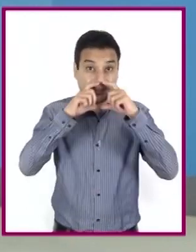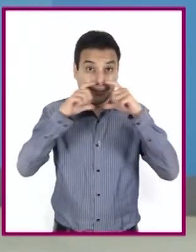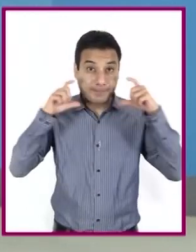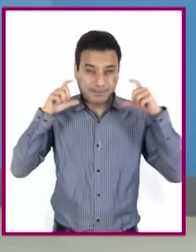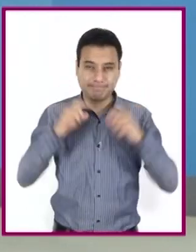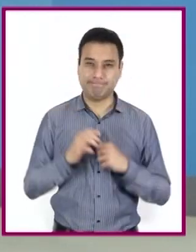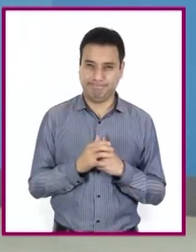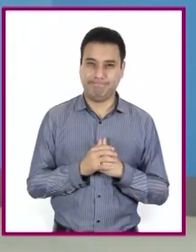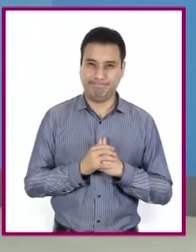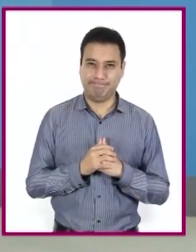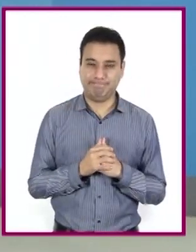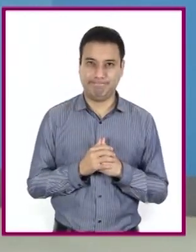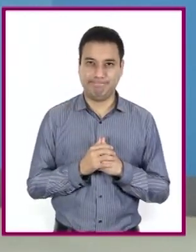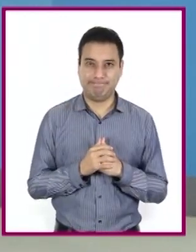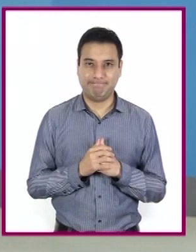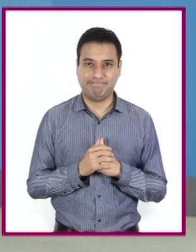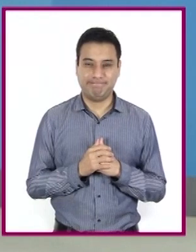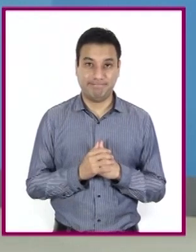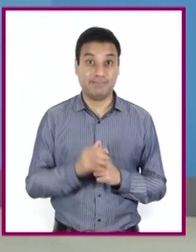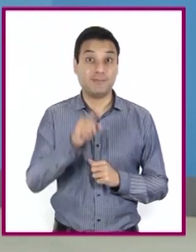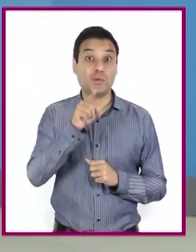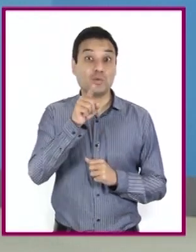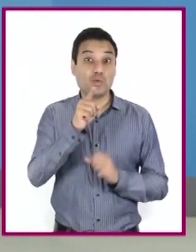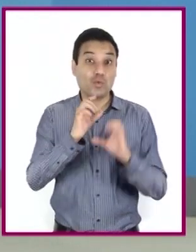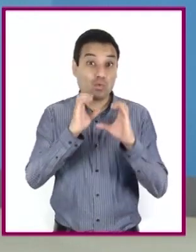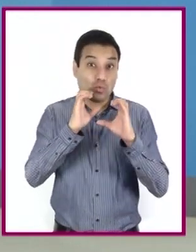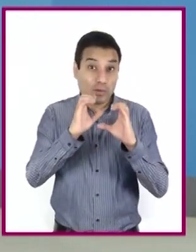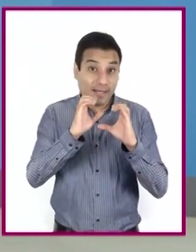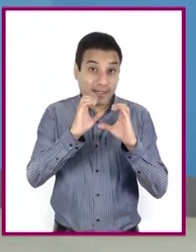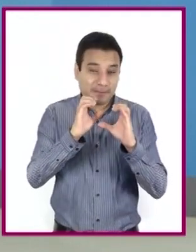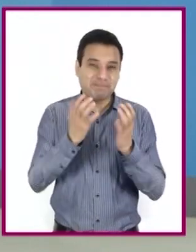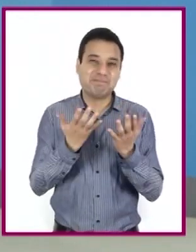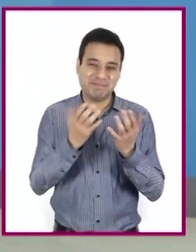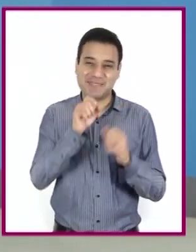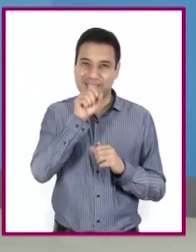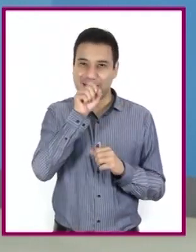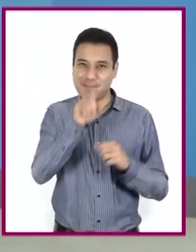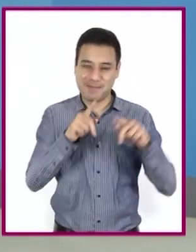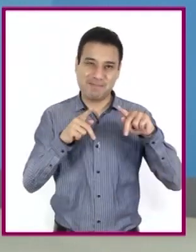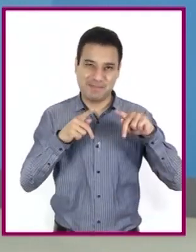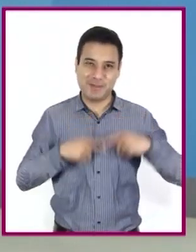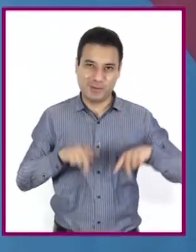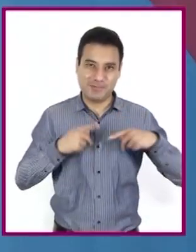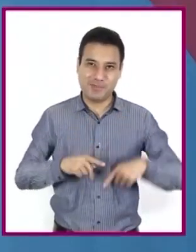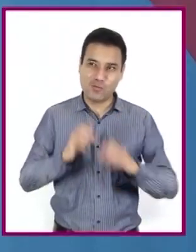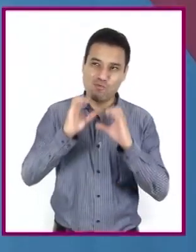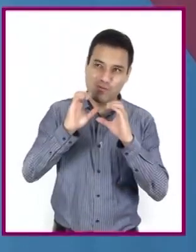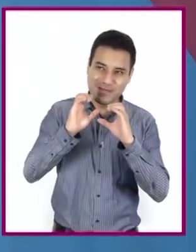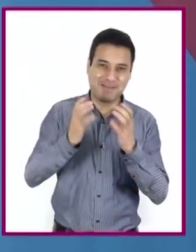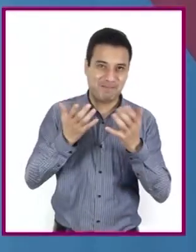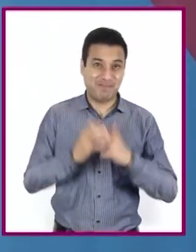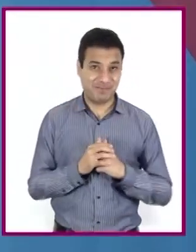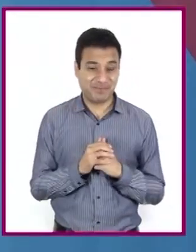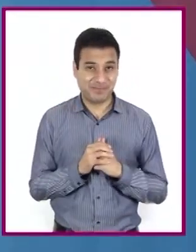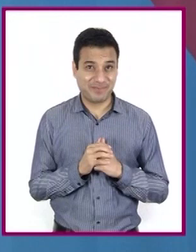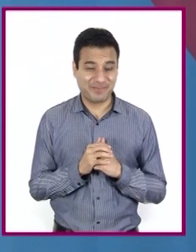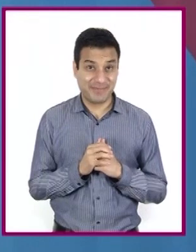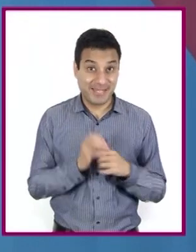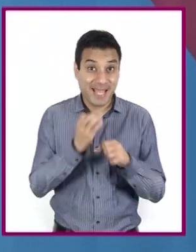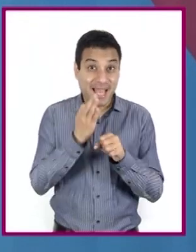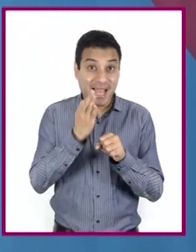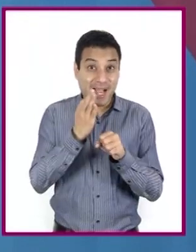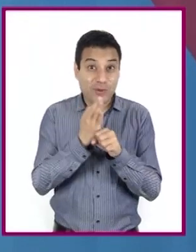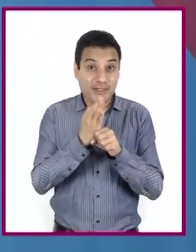de manera correcta. Al cuidarnos a nosotros mismos, cuidamos a los demás. En esta